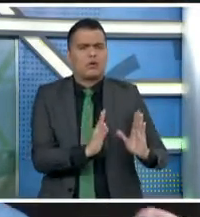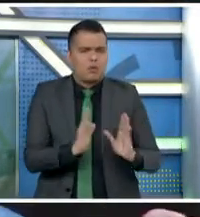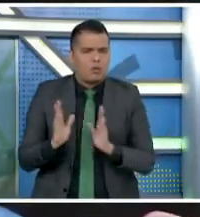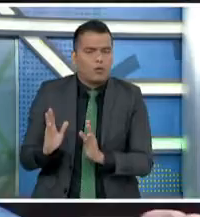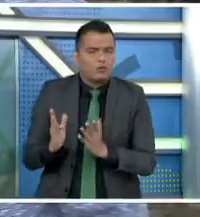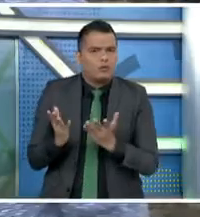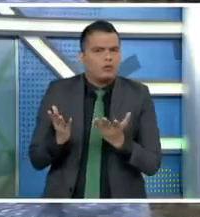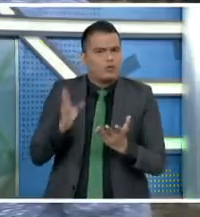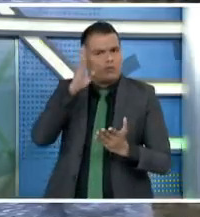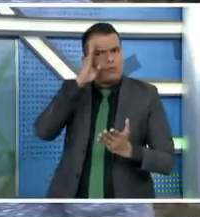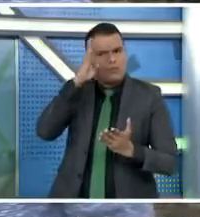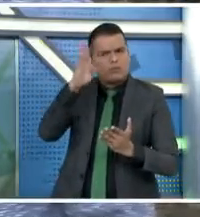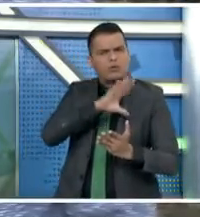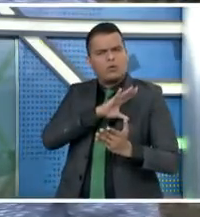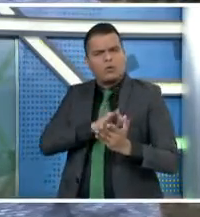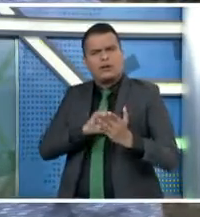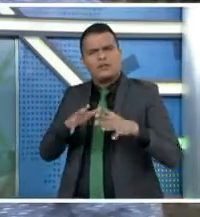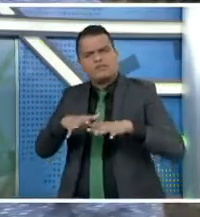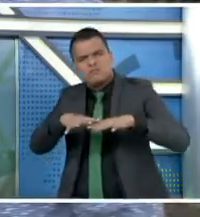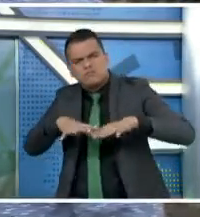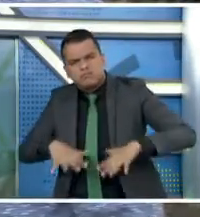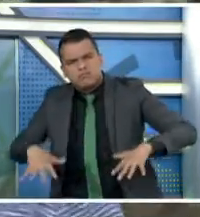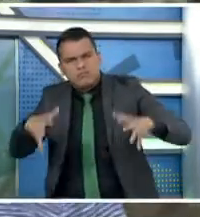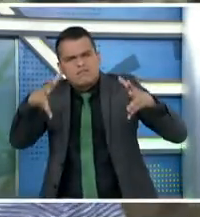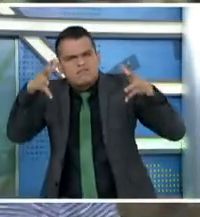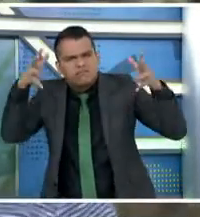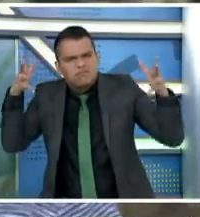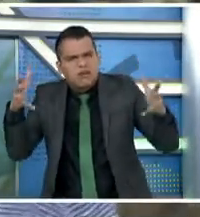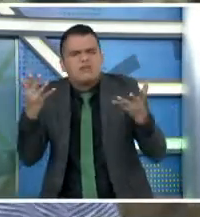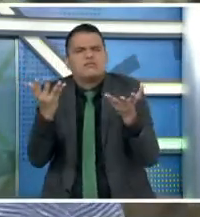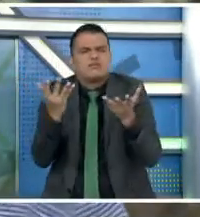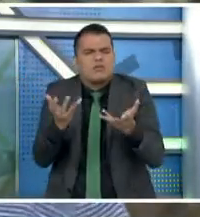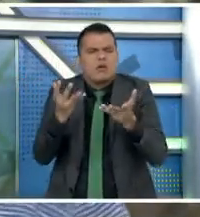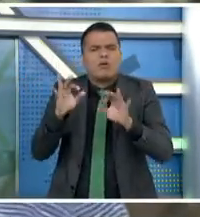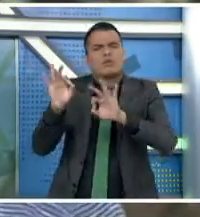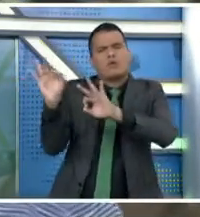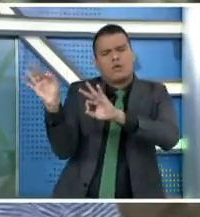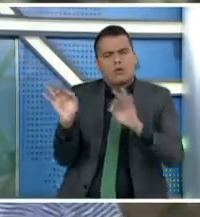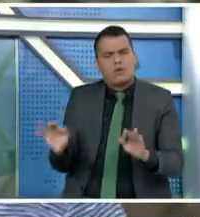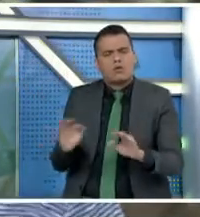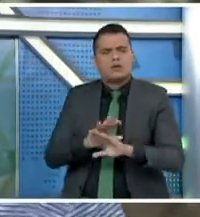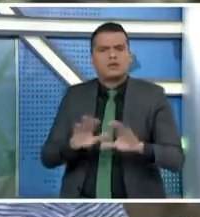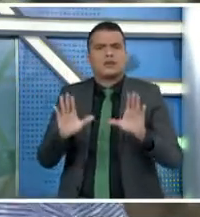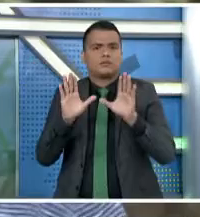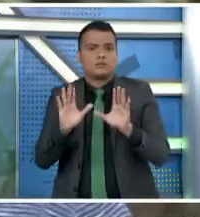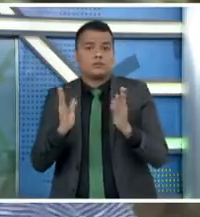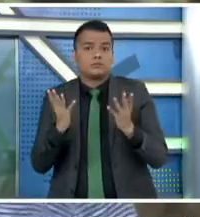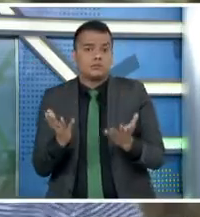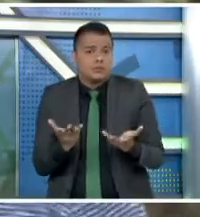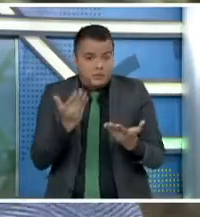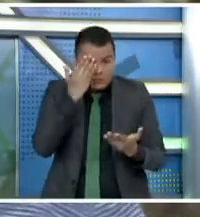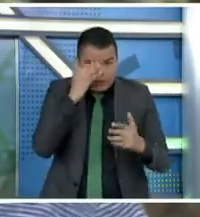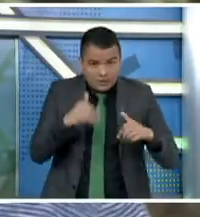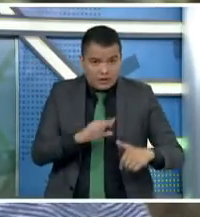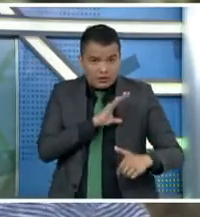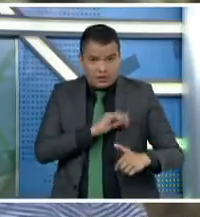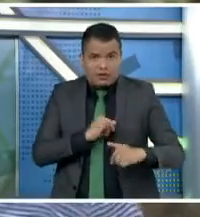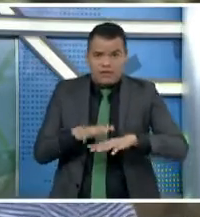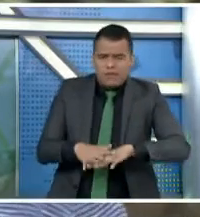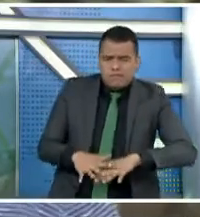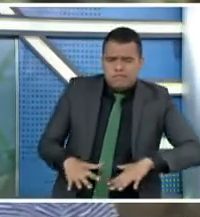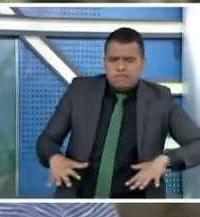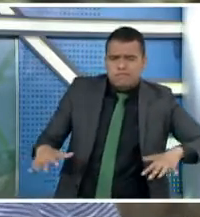hacia dónde y cómo crecerá la ciudad durante los próximos años cómo será el proceso de crecimiento de la ciudad sobre una plataforma